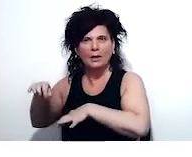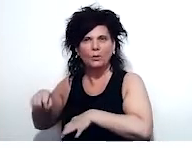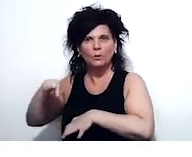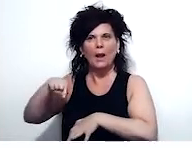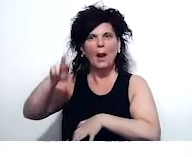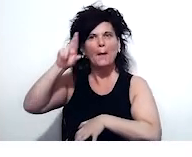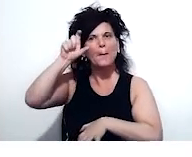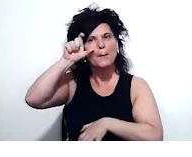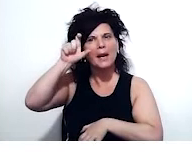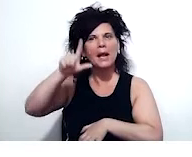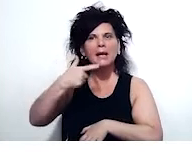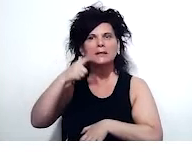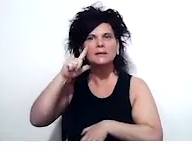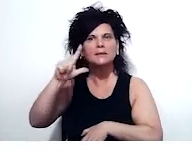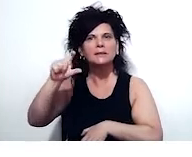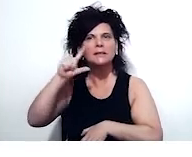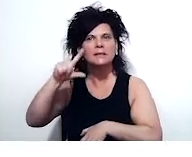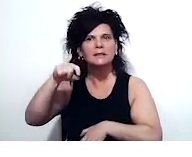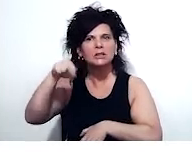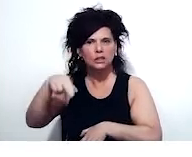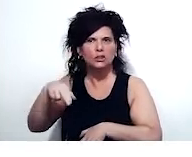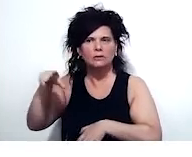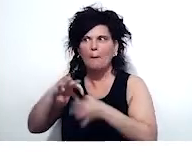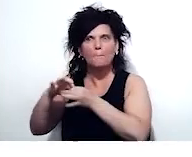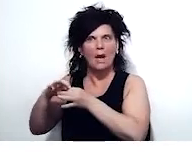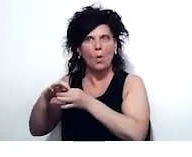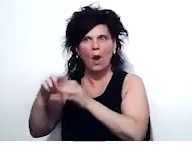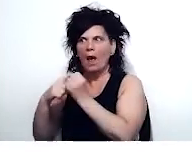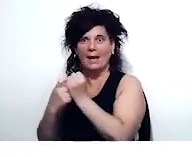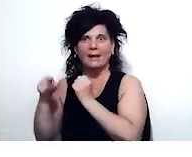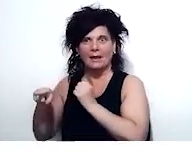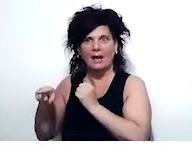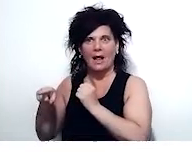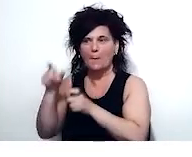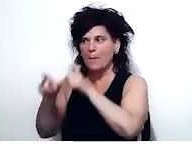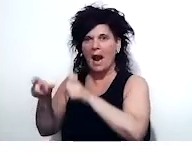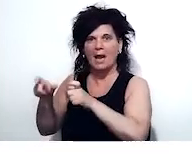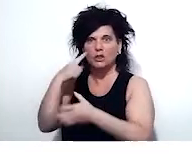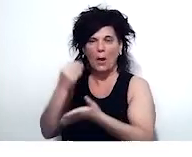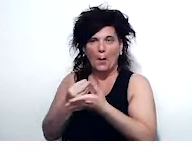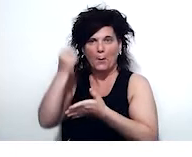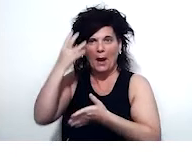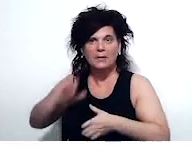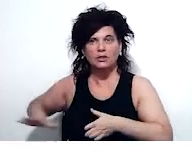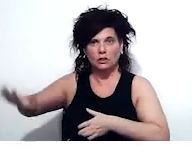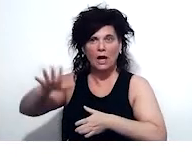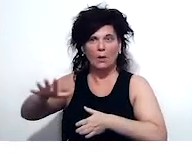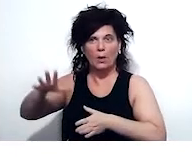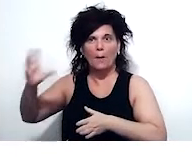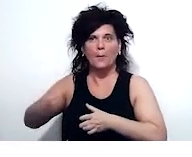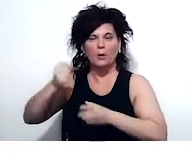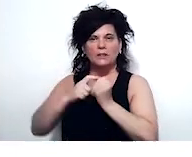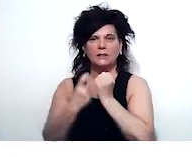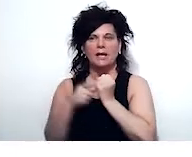precisión, y el uso de Internet y la capacitación de las personas que viven en zonas rurales en temas relacionados con el uso de